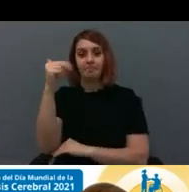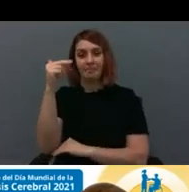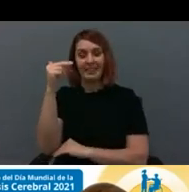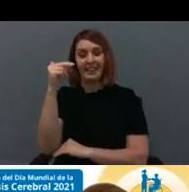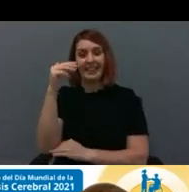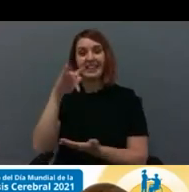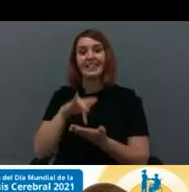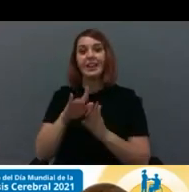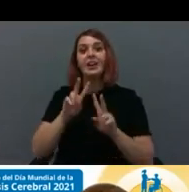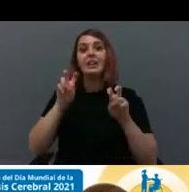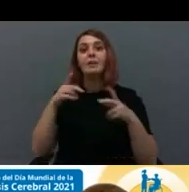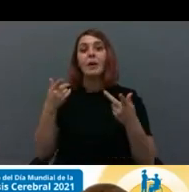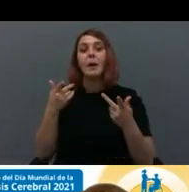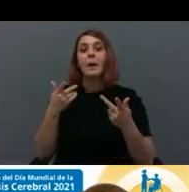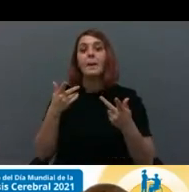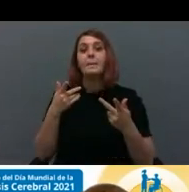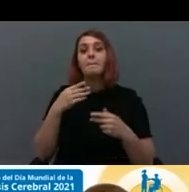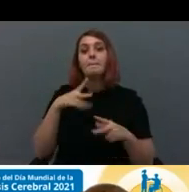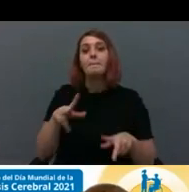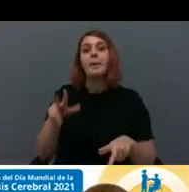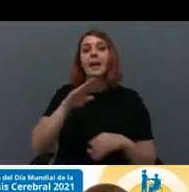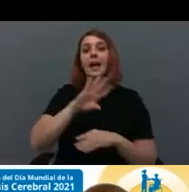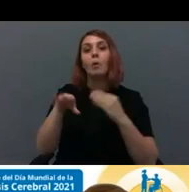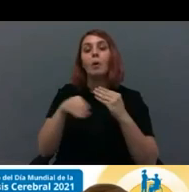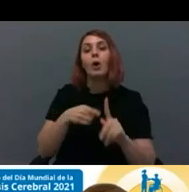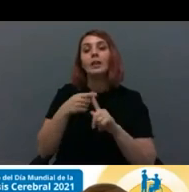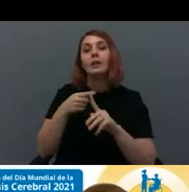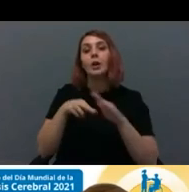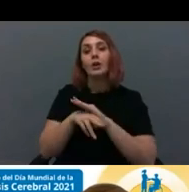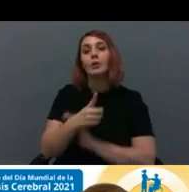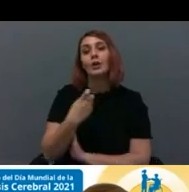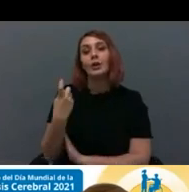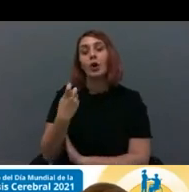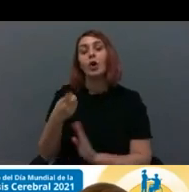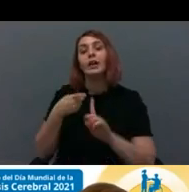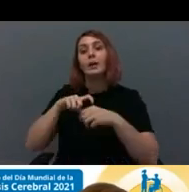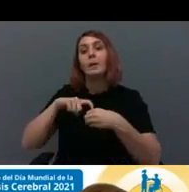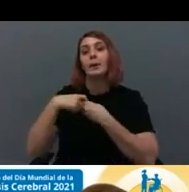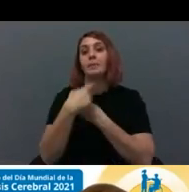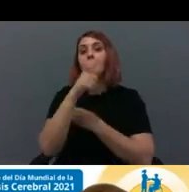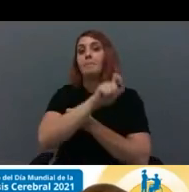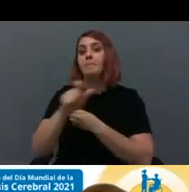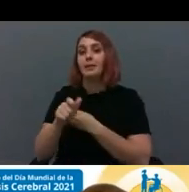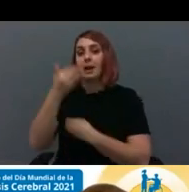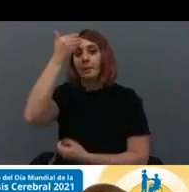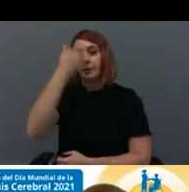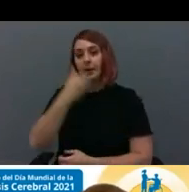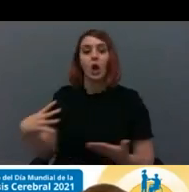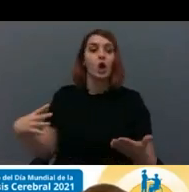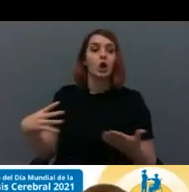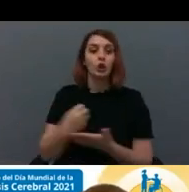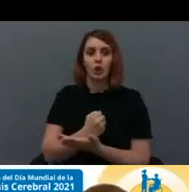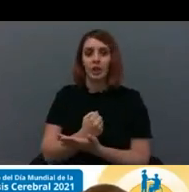y el viernes dedicada a parejas complementarias como recurso necesario para la participación de todas las personas con parálisis cerebral